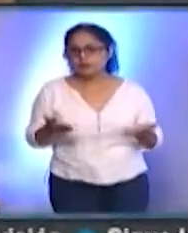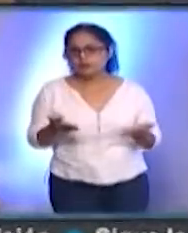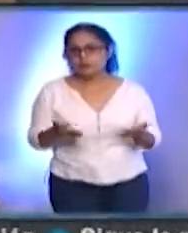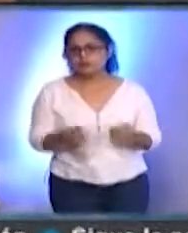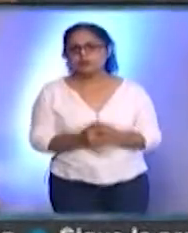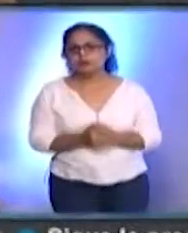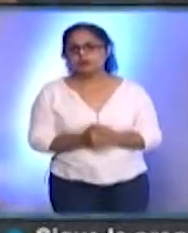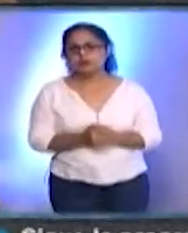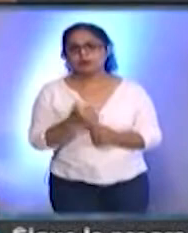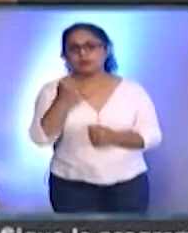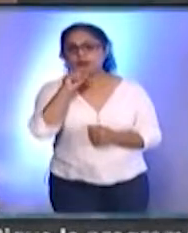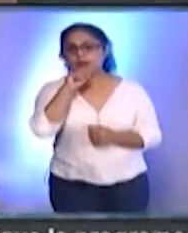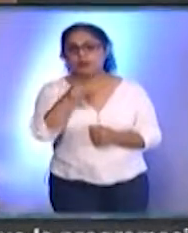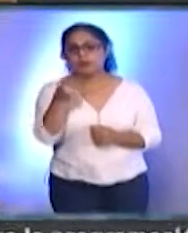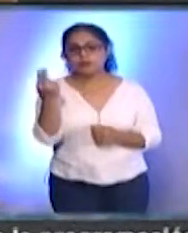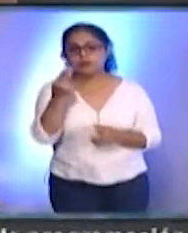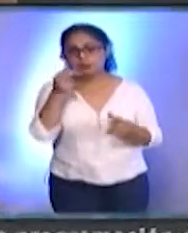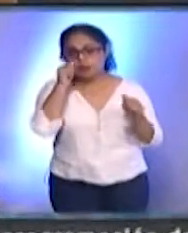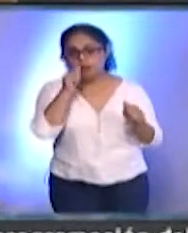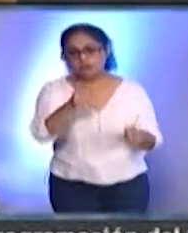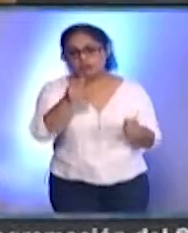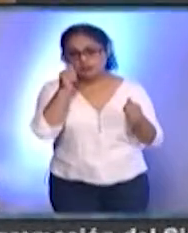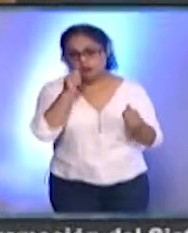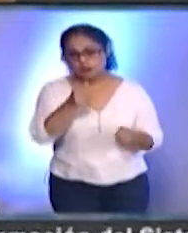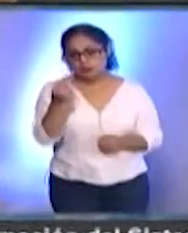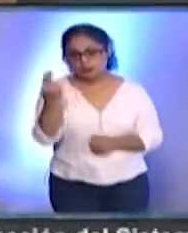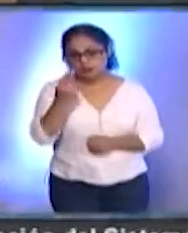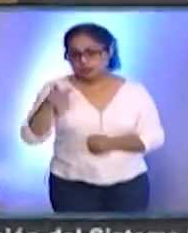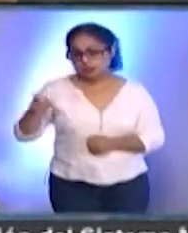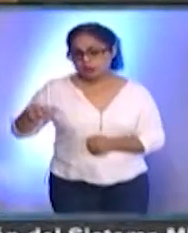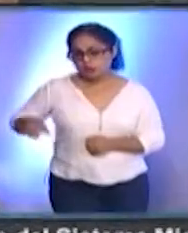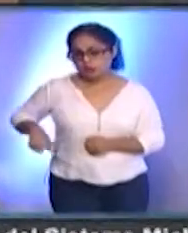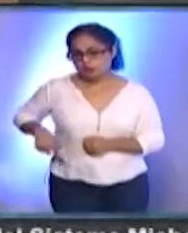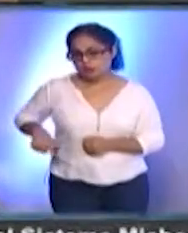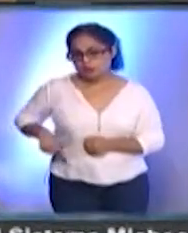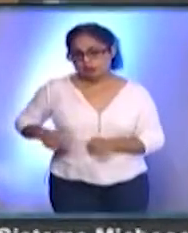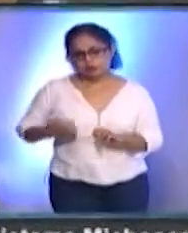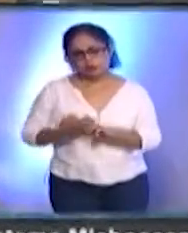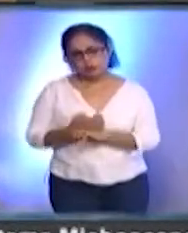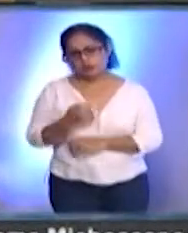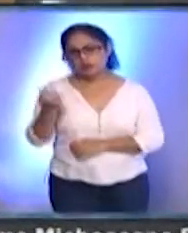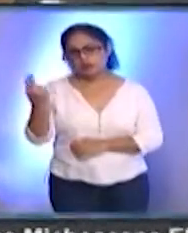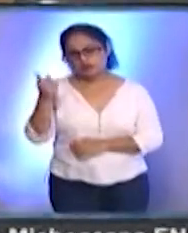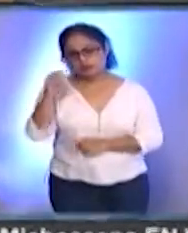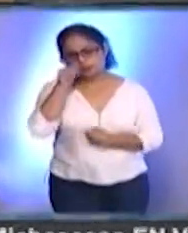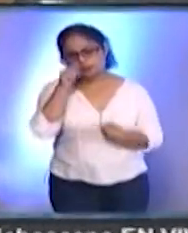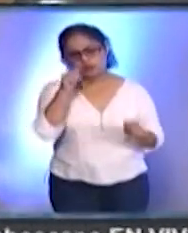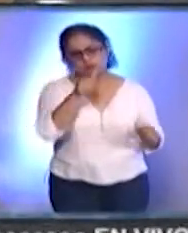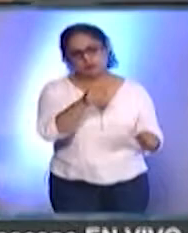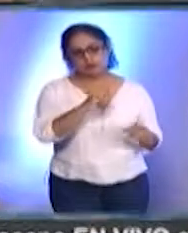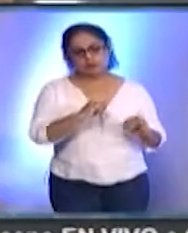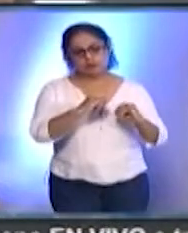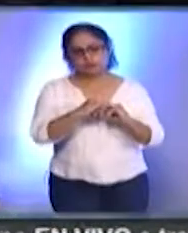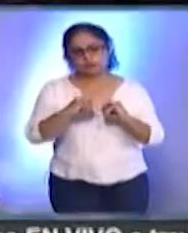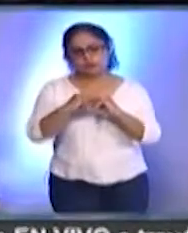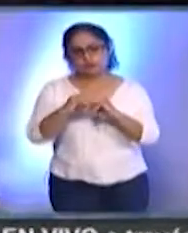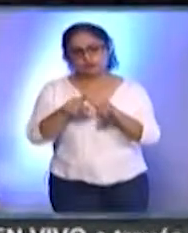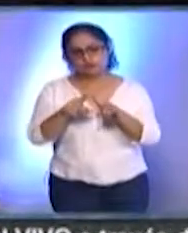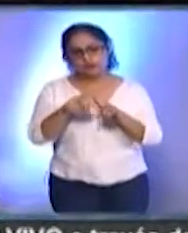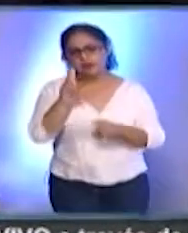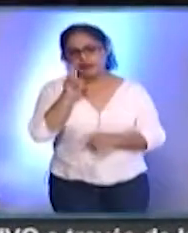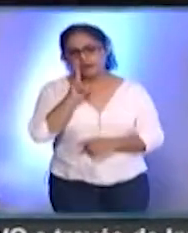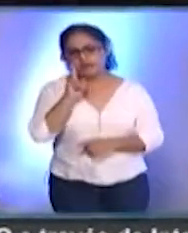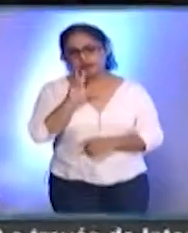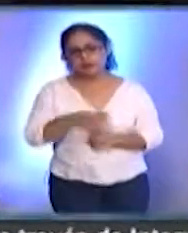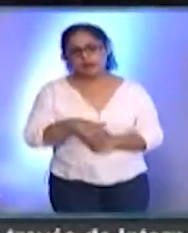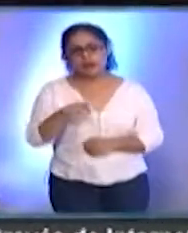pues ahora sí que atención también, ¿no? Del gobierno del estado, de una diversidad de instituciones, y pues ya veremos, ¿no? Destacó que